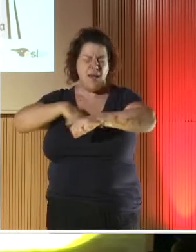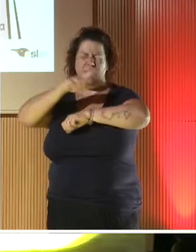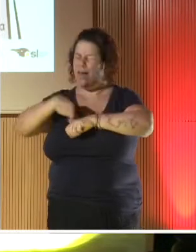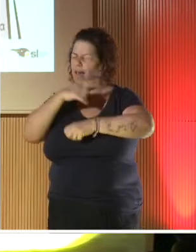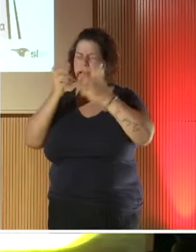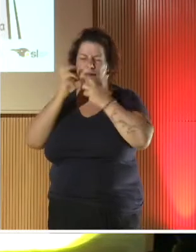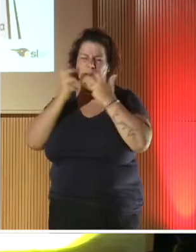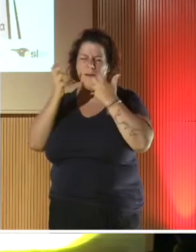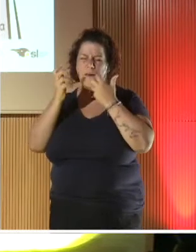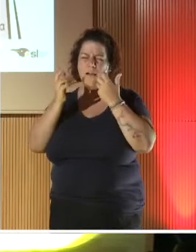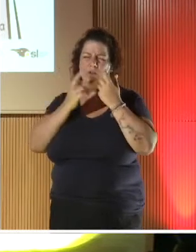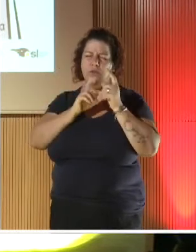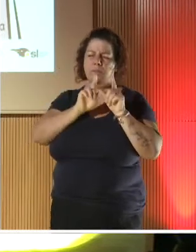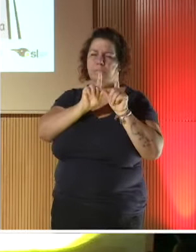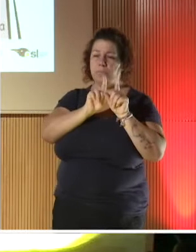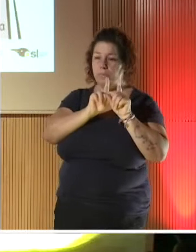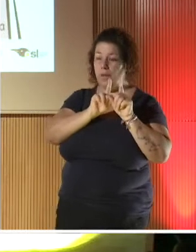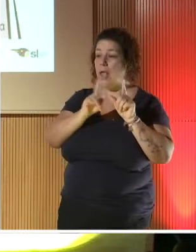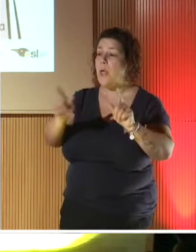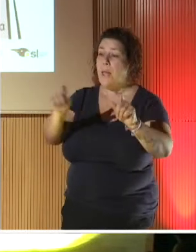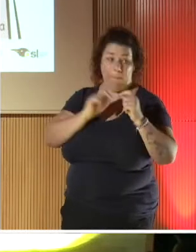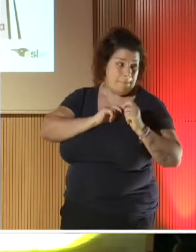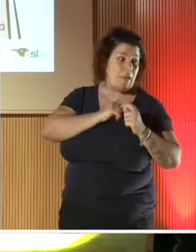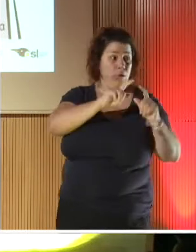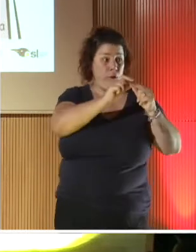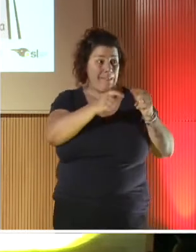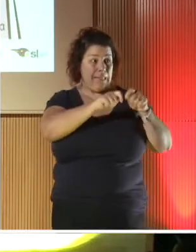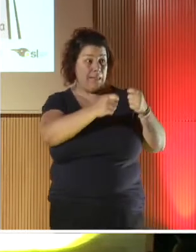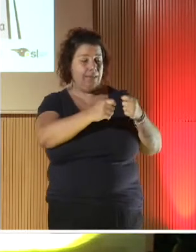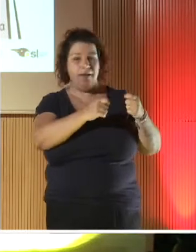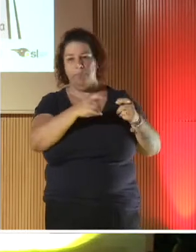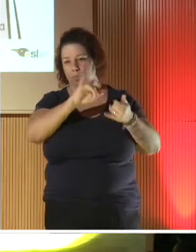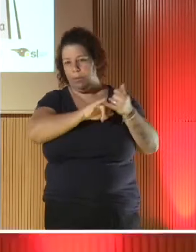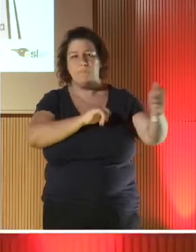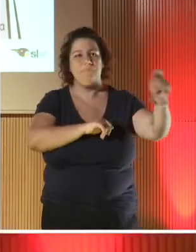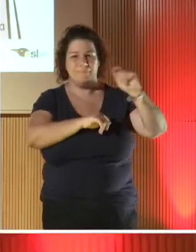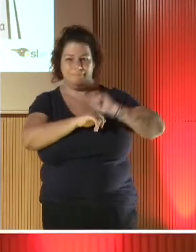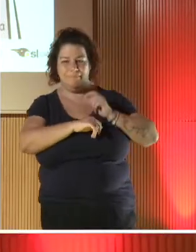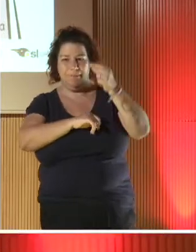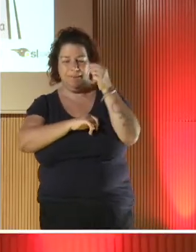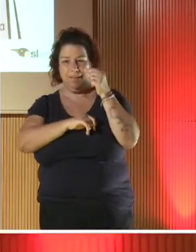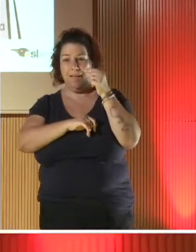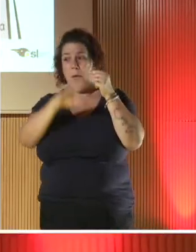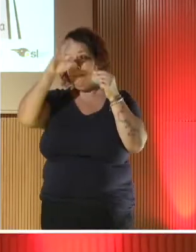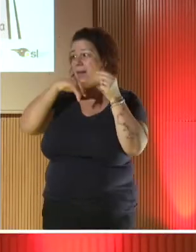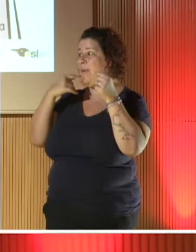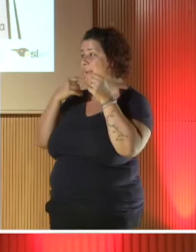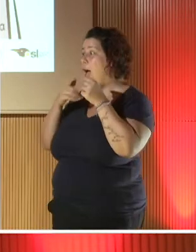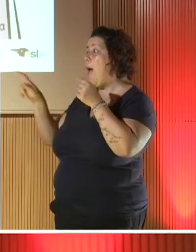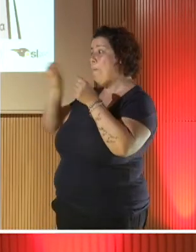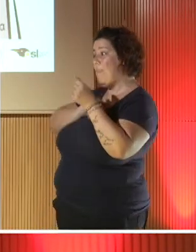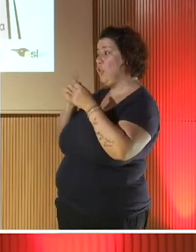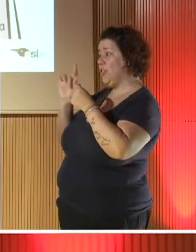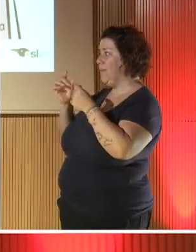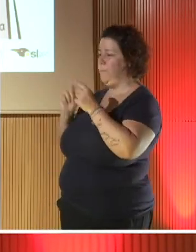nosotros estábamos el uno al otro. ¿Me das un trozo de salchicha? Y el otro le daba un trozo de salchicha. Y cuando yo lo tenía en la mano, su padre me decía, ¿me das un trozo